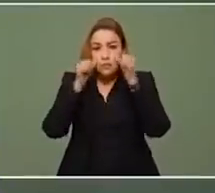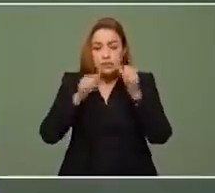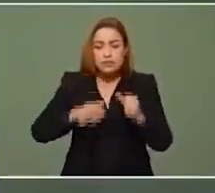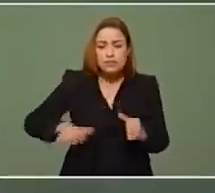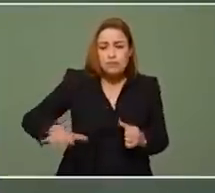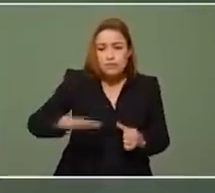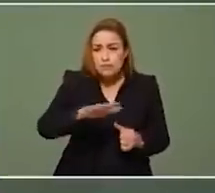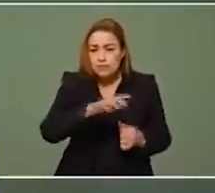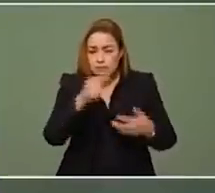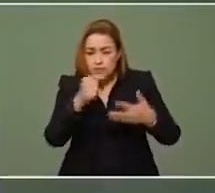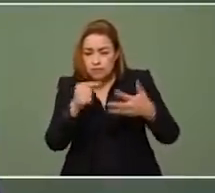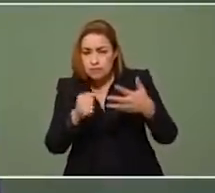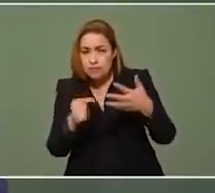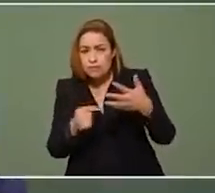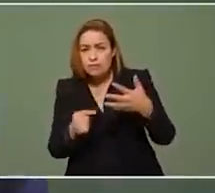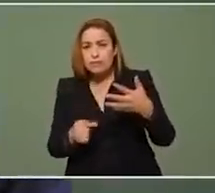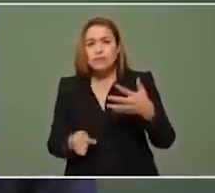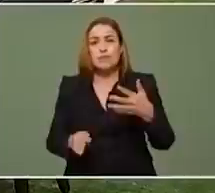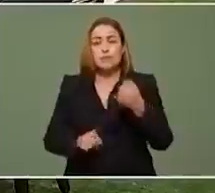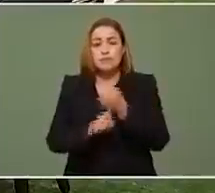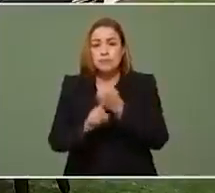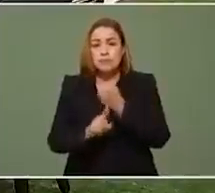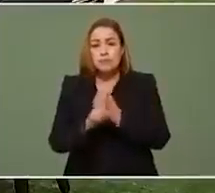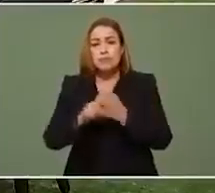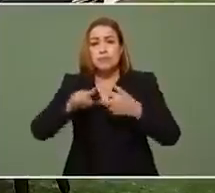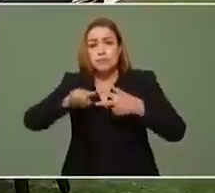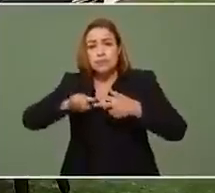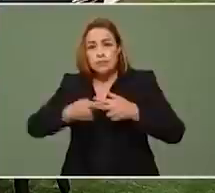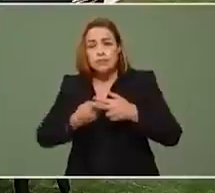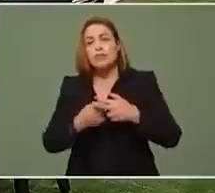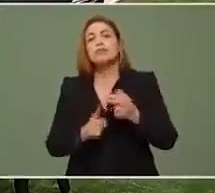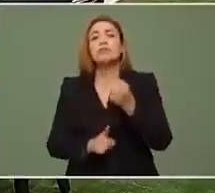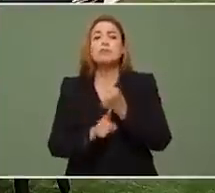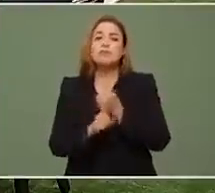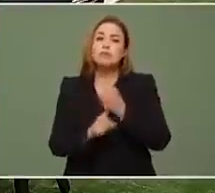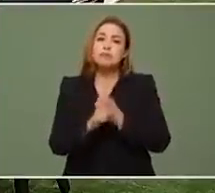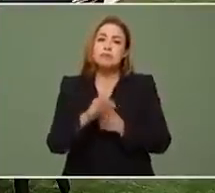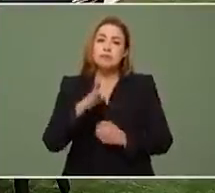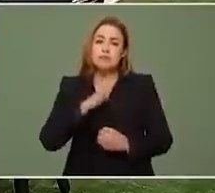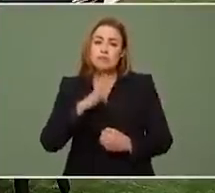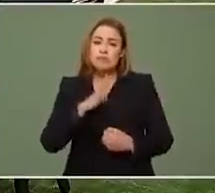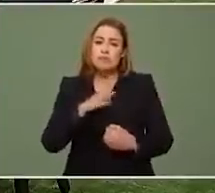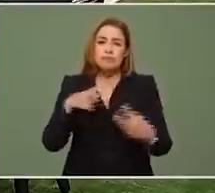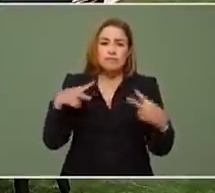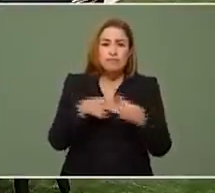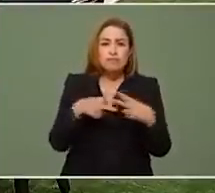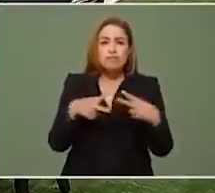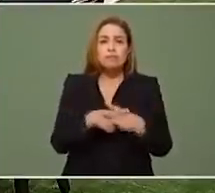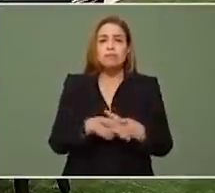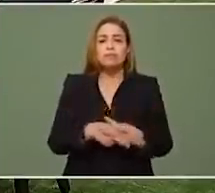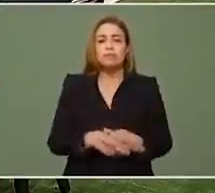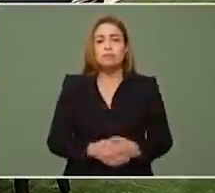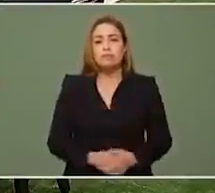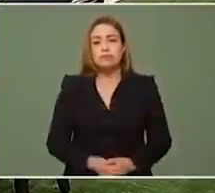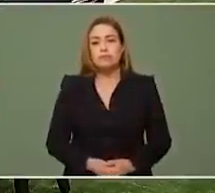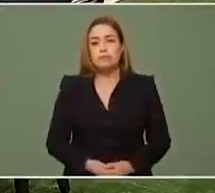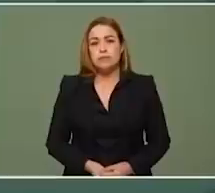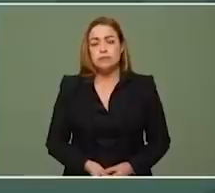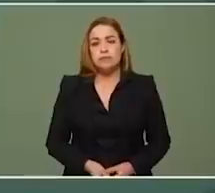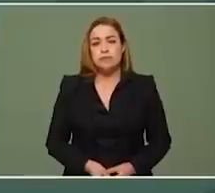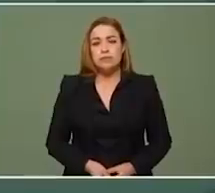que originan el problema de la inseguridad y de la violencia esto es